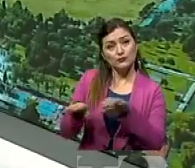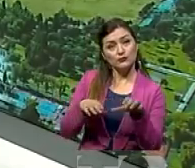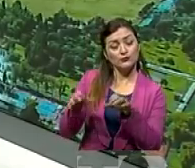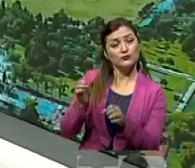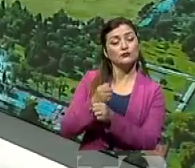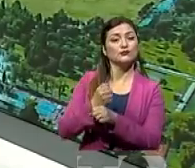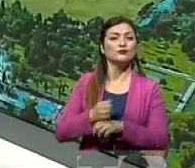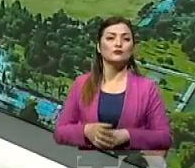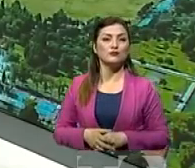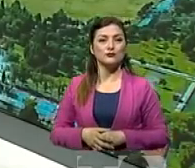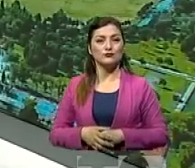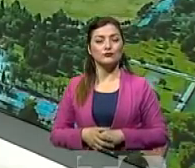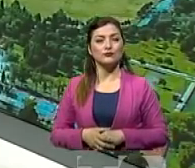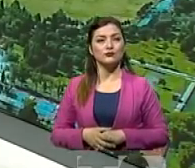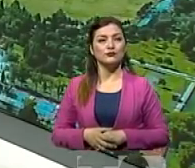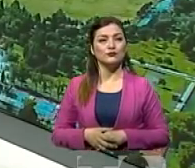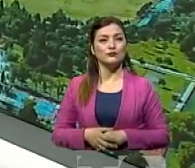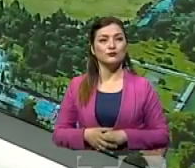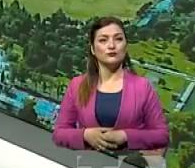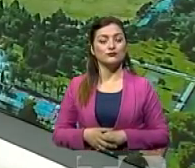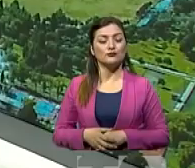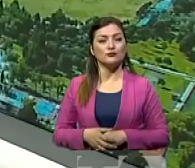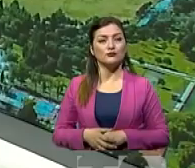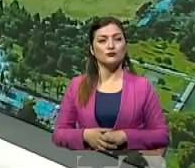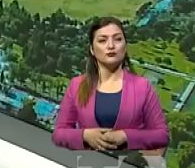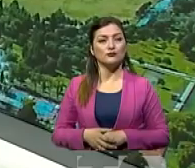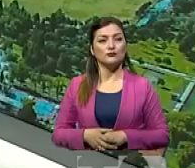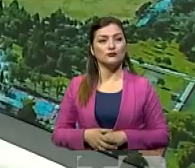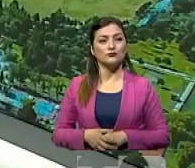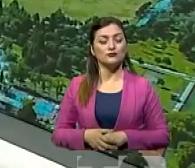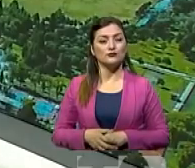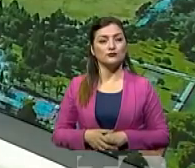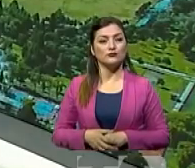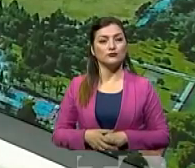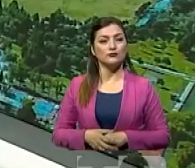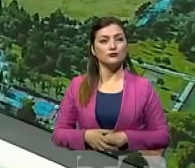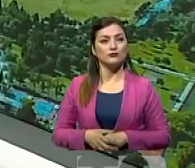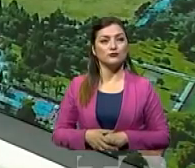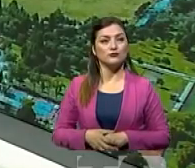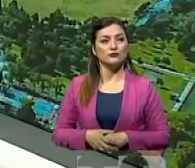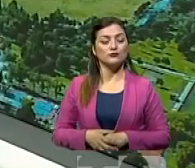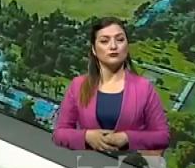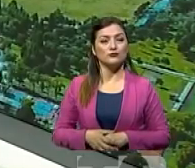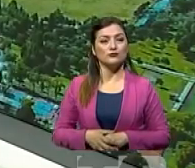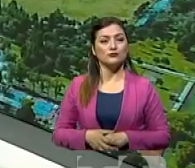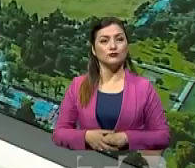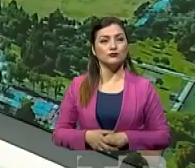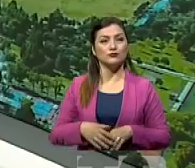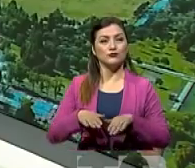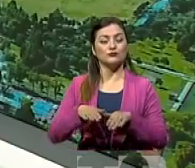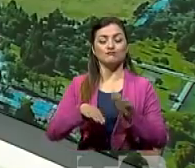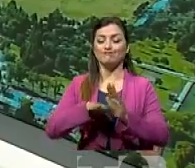se han reactivado, por no decir todas las actividades se han reactivado en la ciudad, y esto obviamente genera mayor